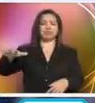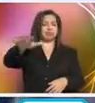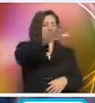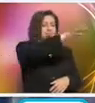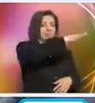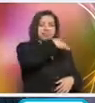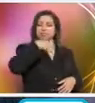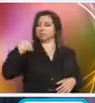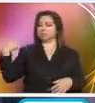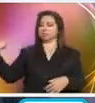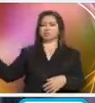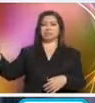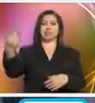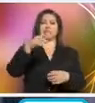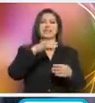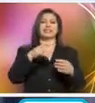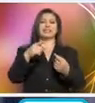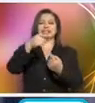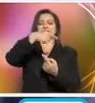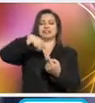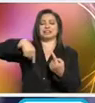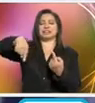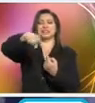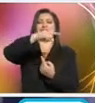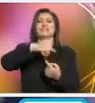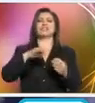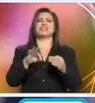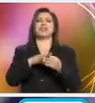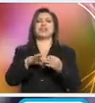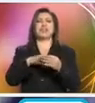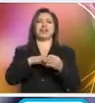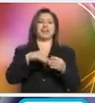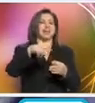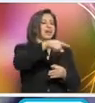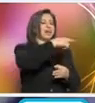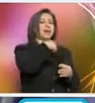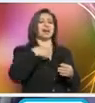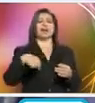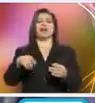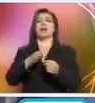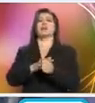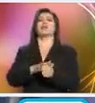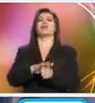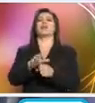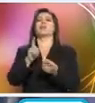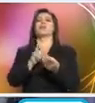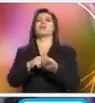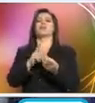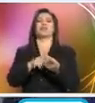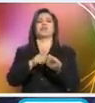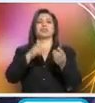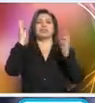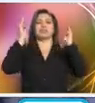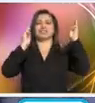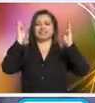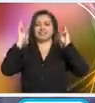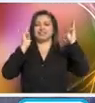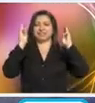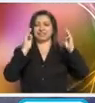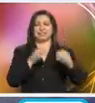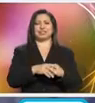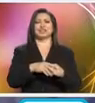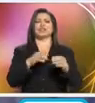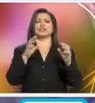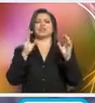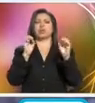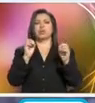Museo Tezosomoc. Me permite conocer una oferta inmediata en radio, en la ubicación geográfica que tenga, y ya sea de museo